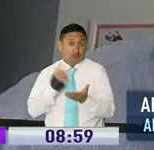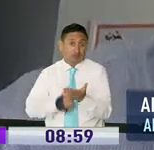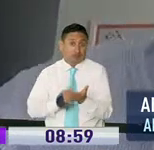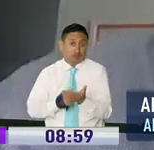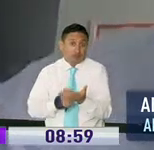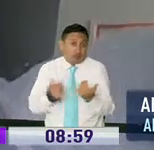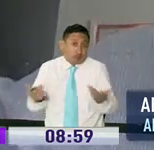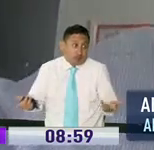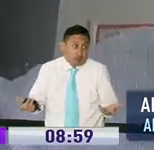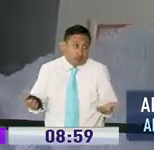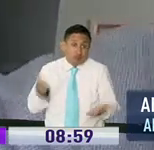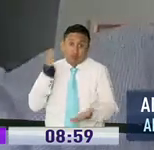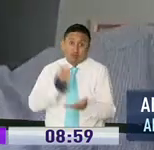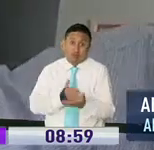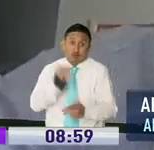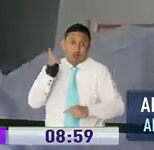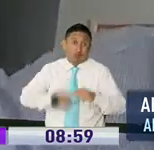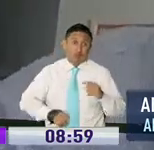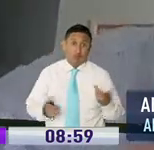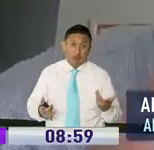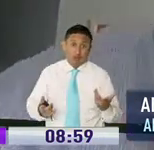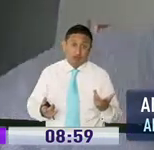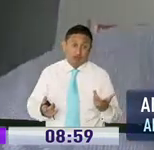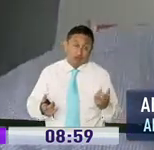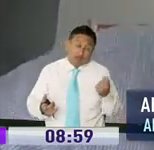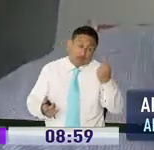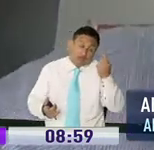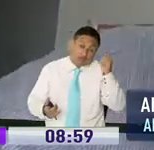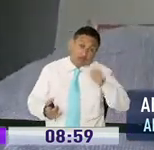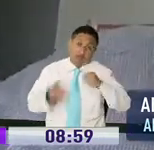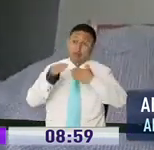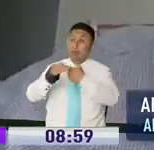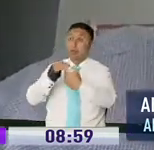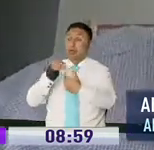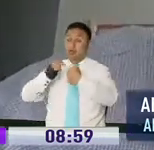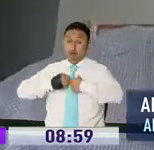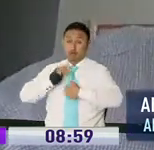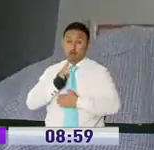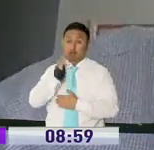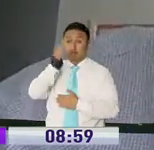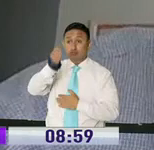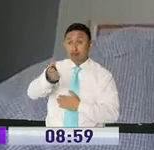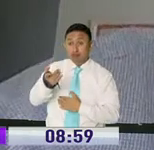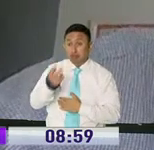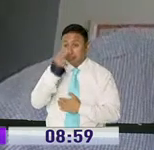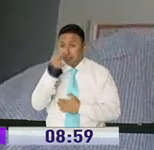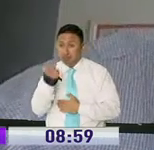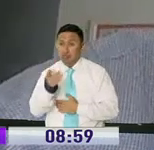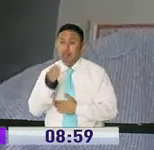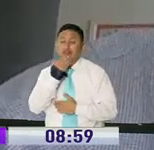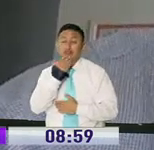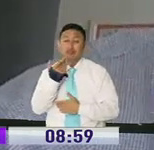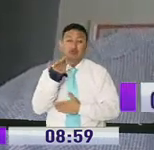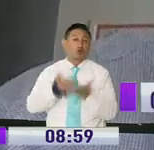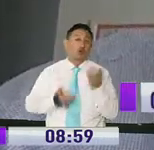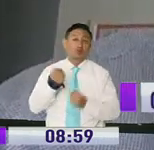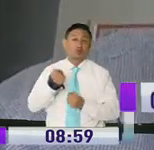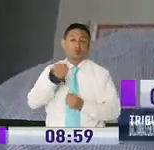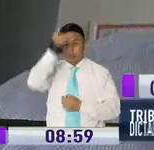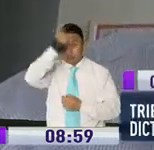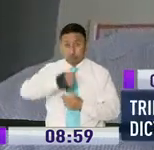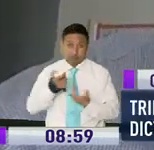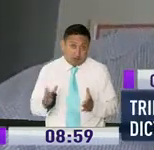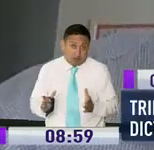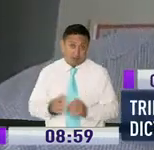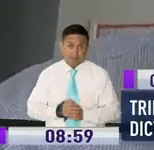¿no? Porque tampoco se puede parar. En ese sentido, si nos están llamando para que conozcamos y se dé la lectura la